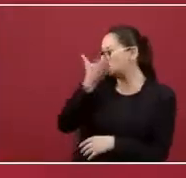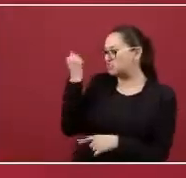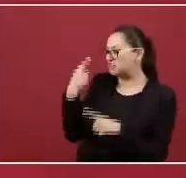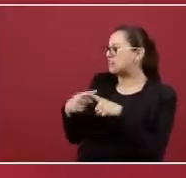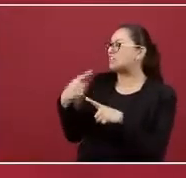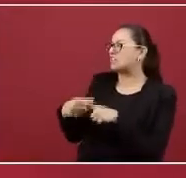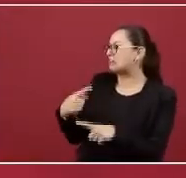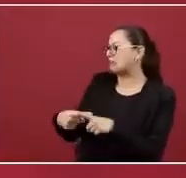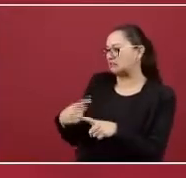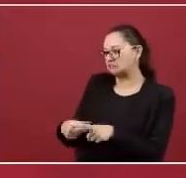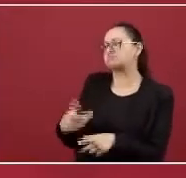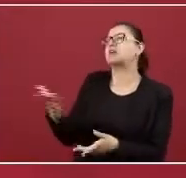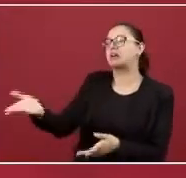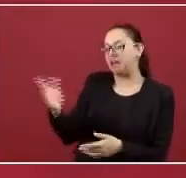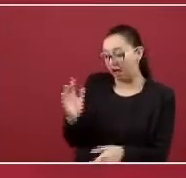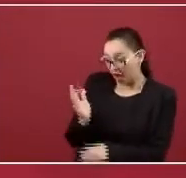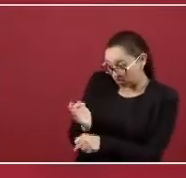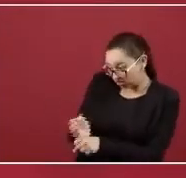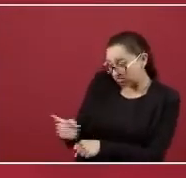parte de quién.